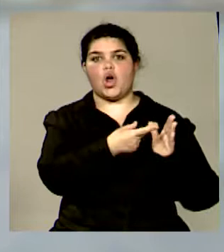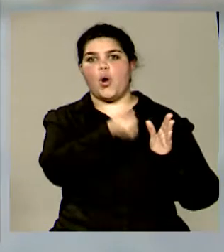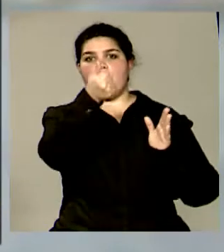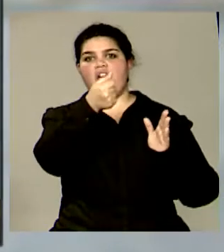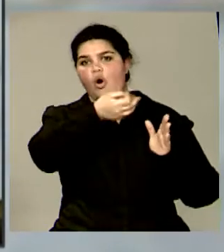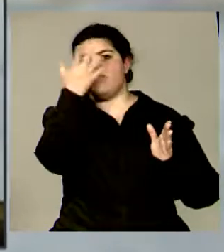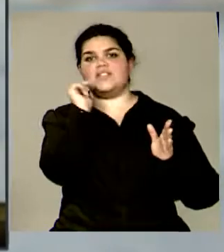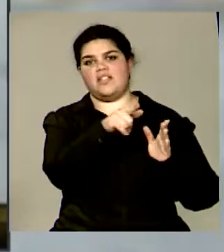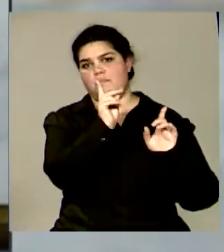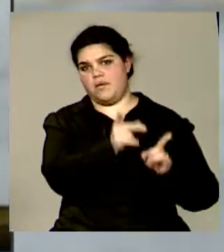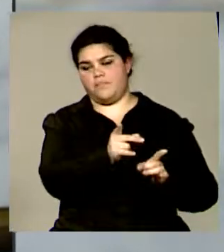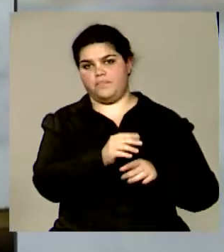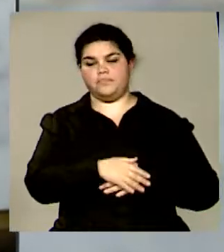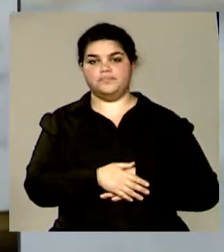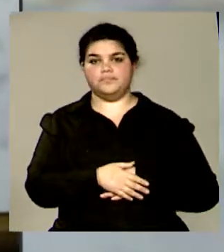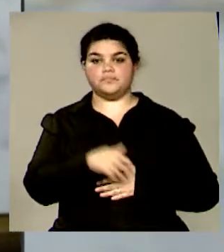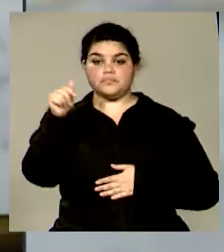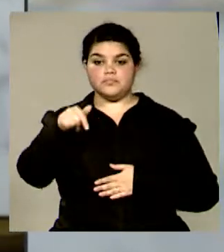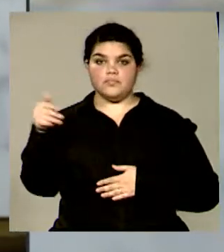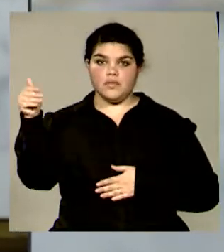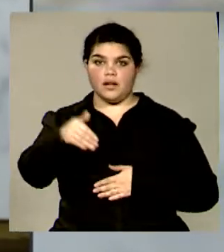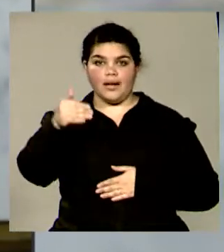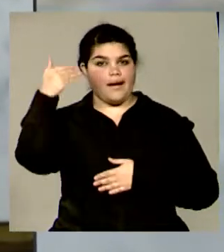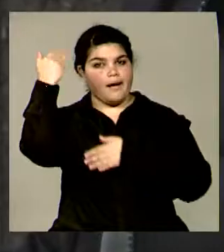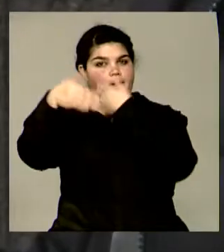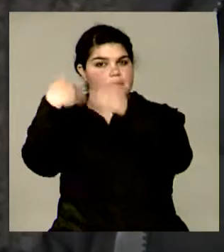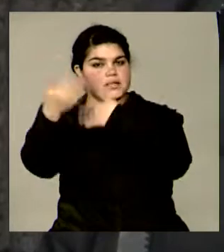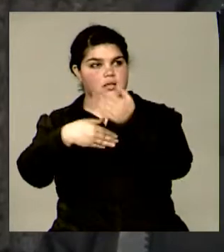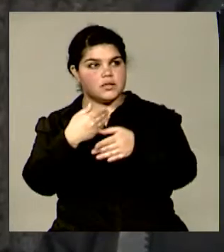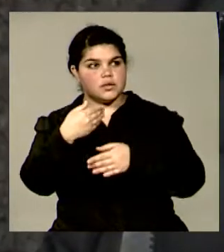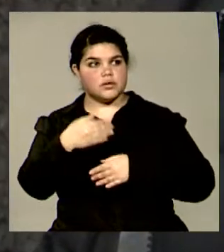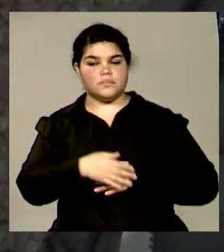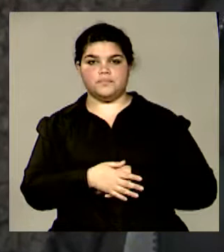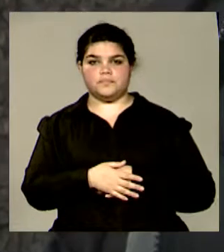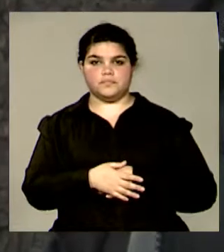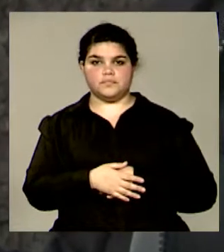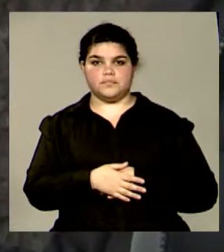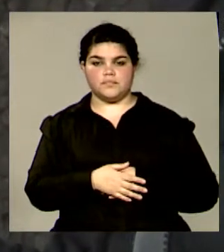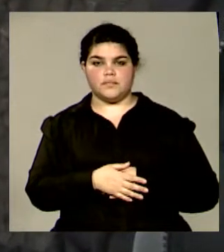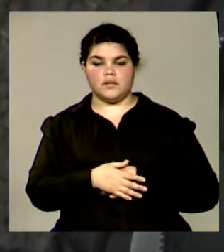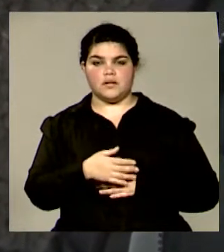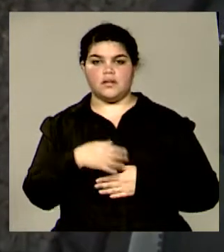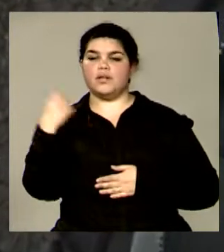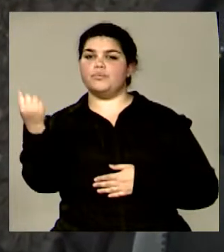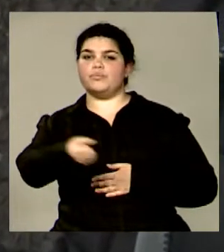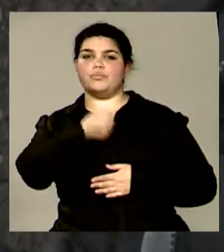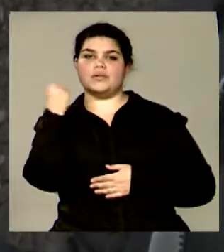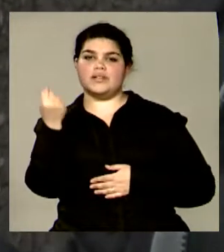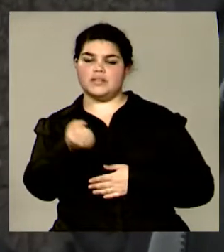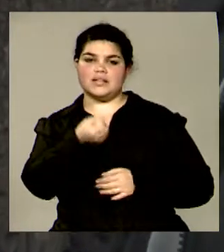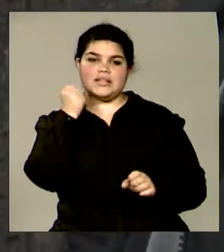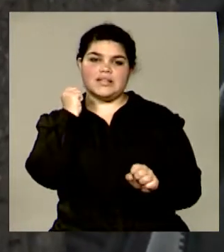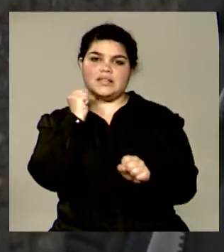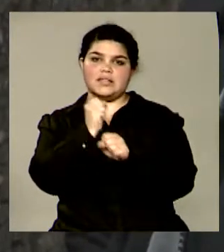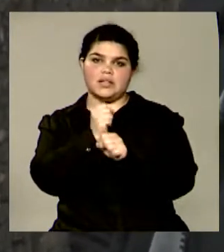Bueno, en esta capacitación venimos a poner de relevancia el trabajo que debería